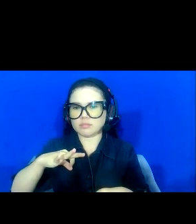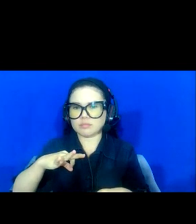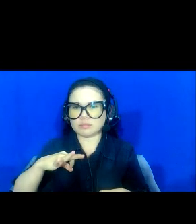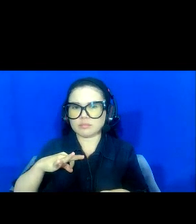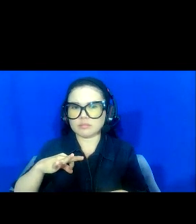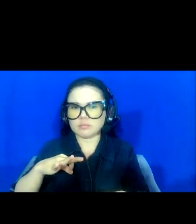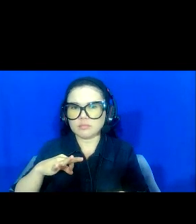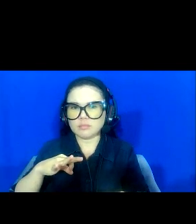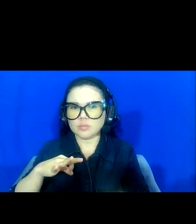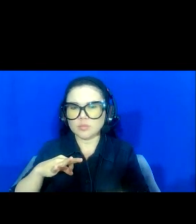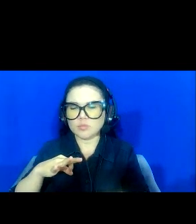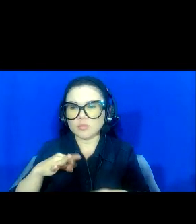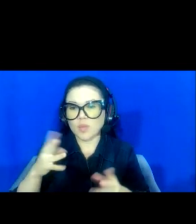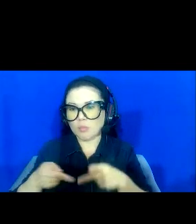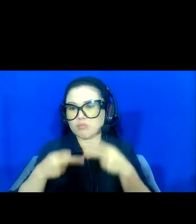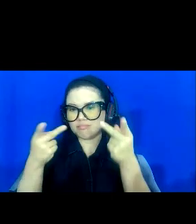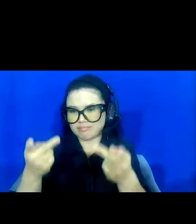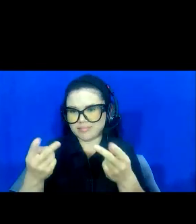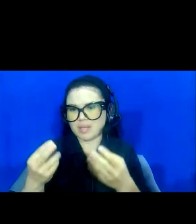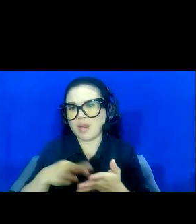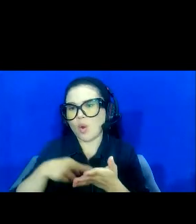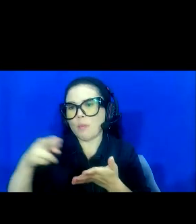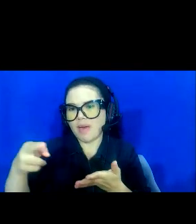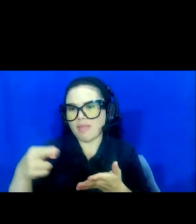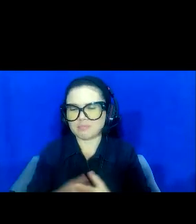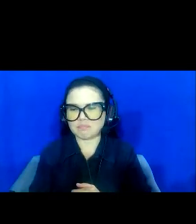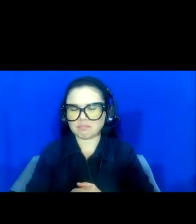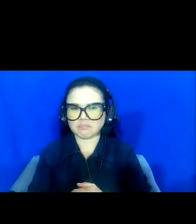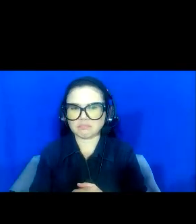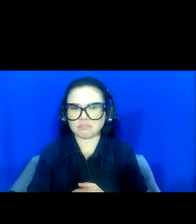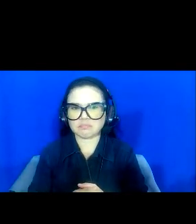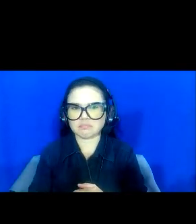de las propuestas que le han sido recomendadas.